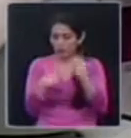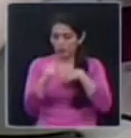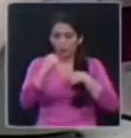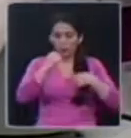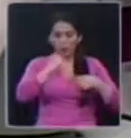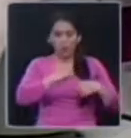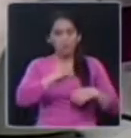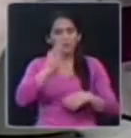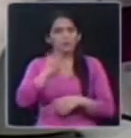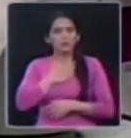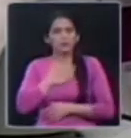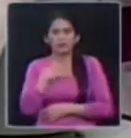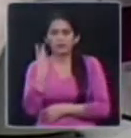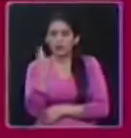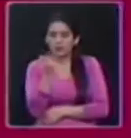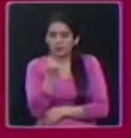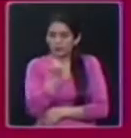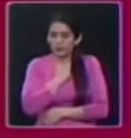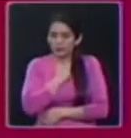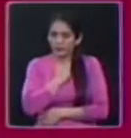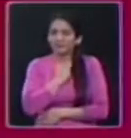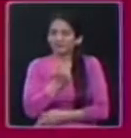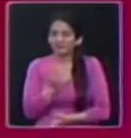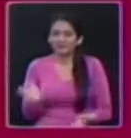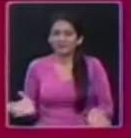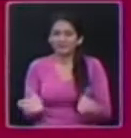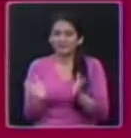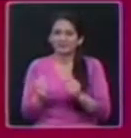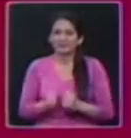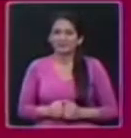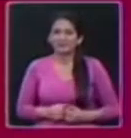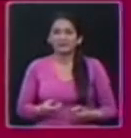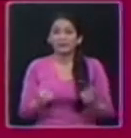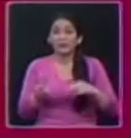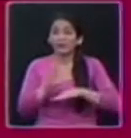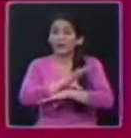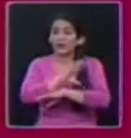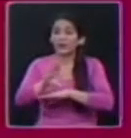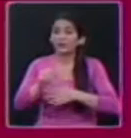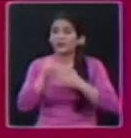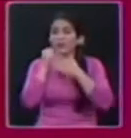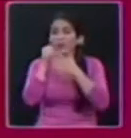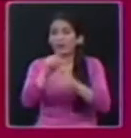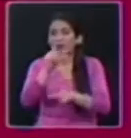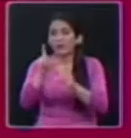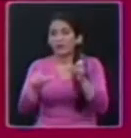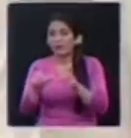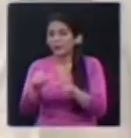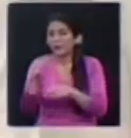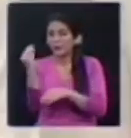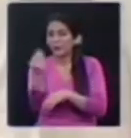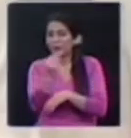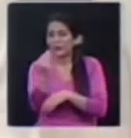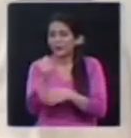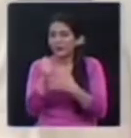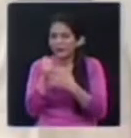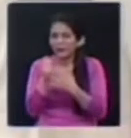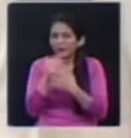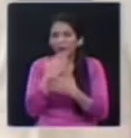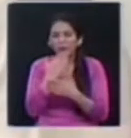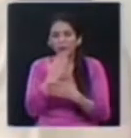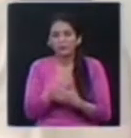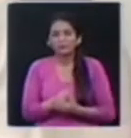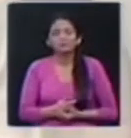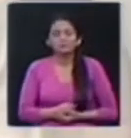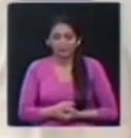recursos a través de un negocio propio. Además van a realizar un bootcamp. ¿De qué se trata? Sí, a ver, el bootcamp es esencialmente una